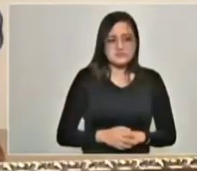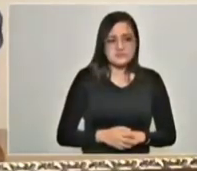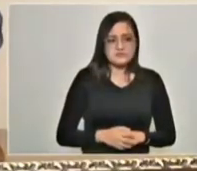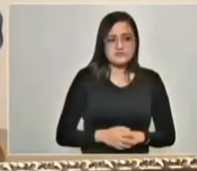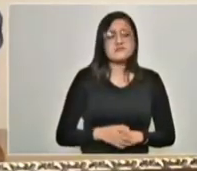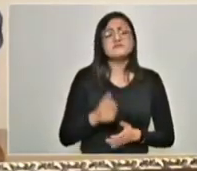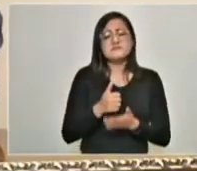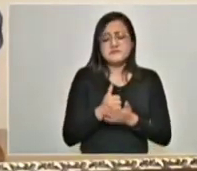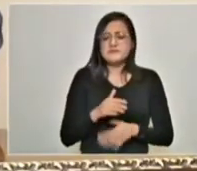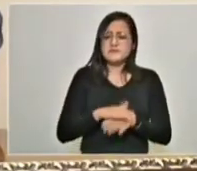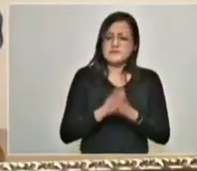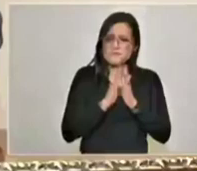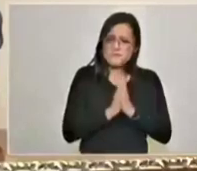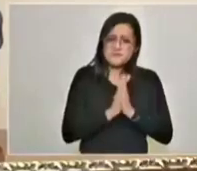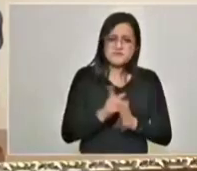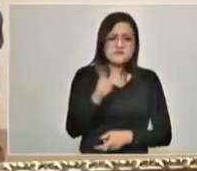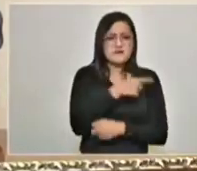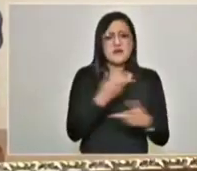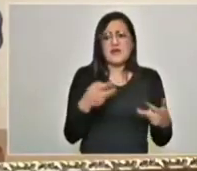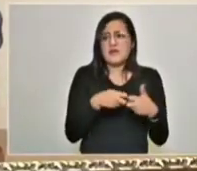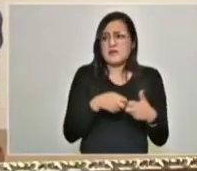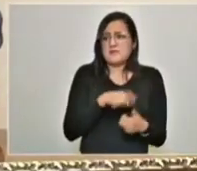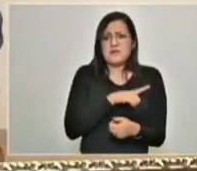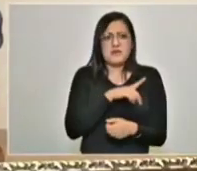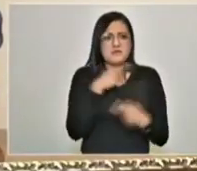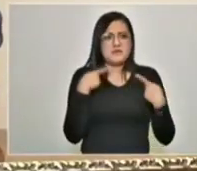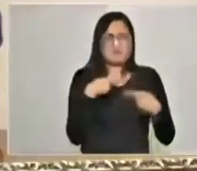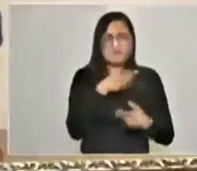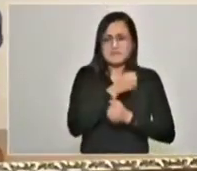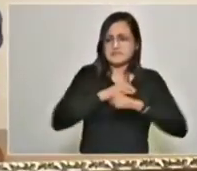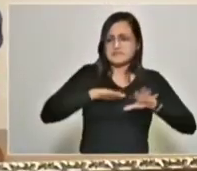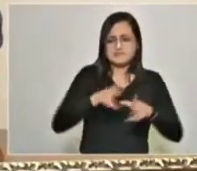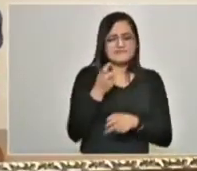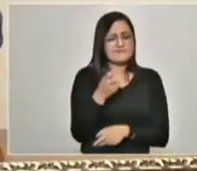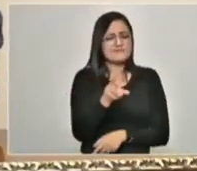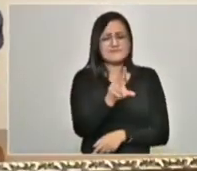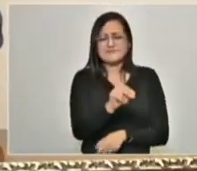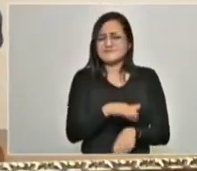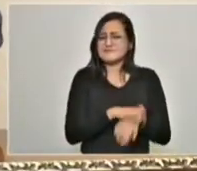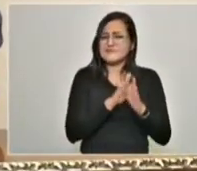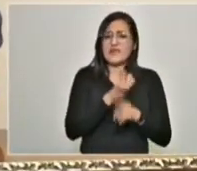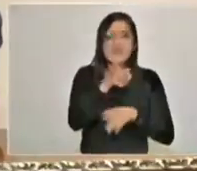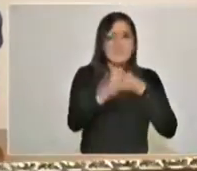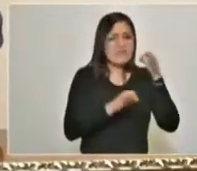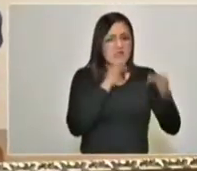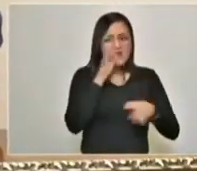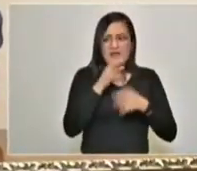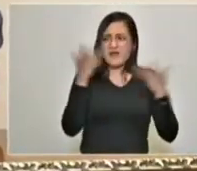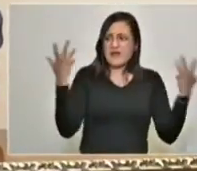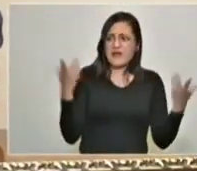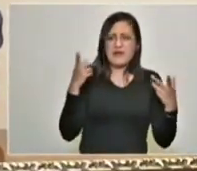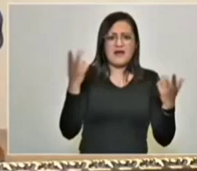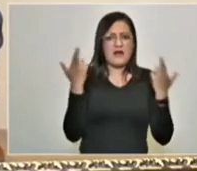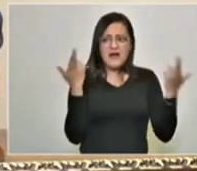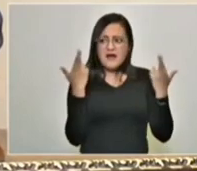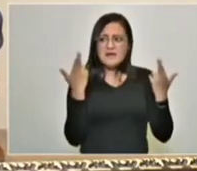Ayúdennos a no crear pánico, a no crear noticias de escándalo,